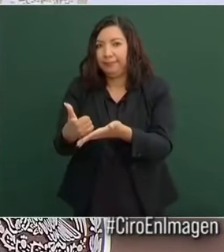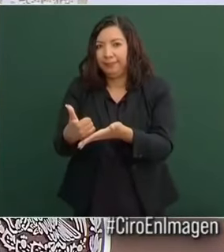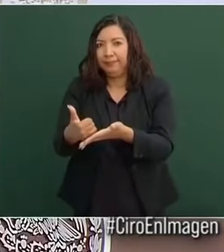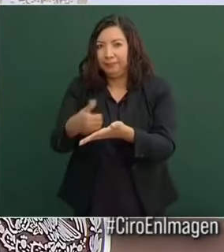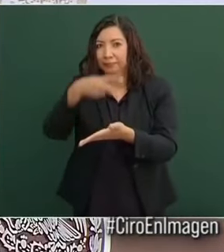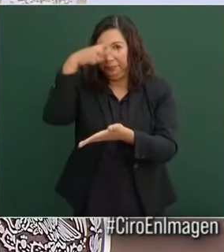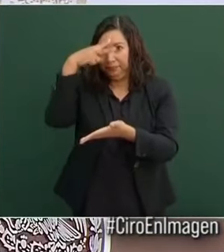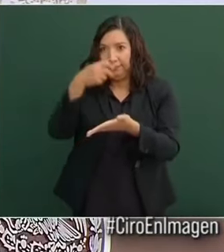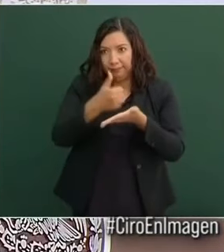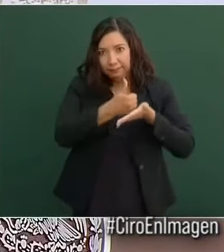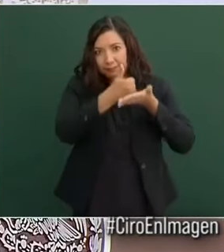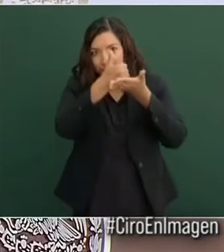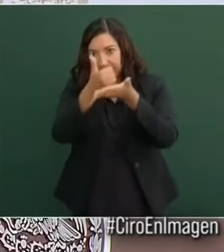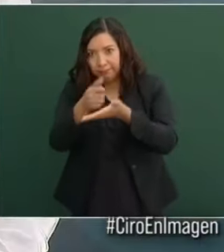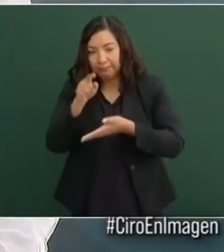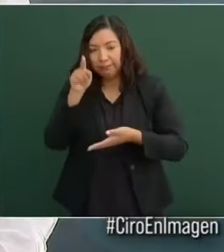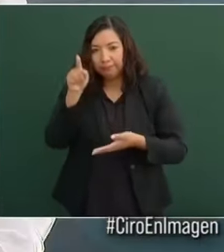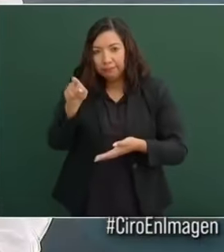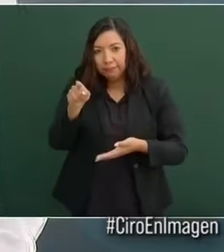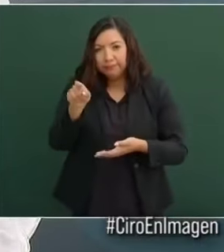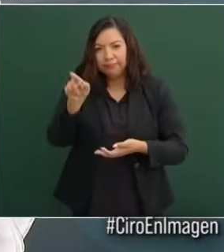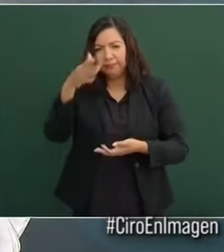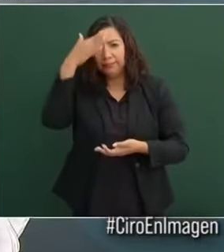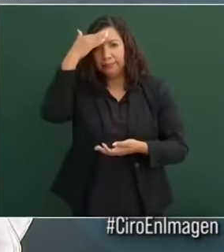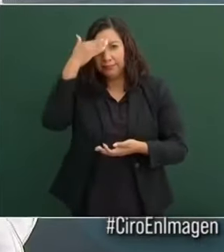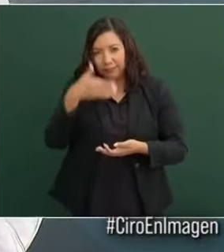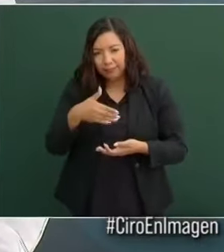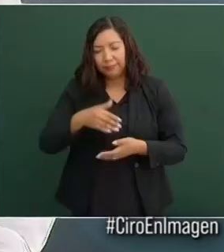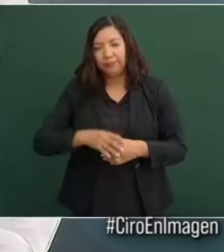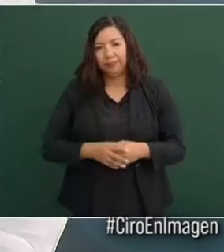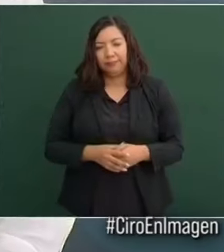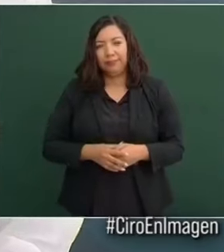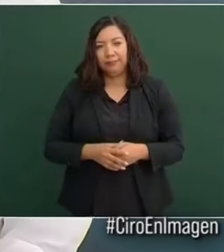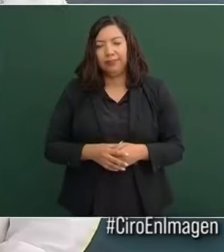para que se aceptara que Canadá